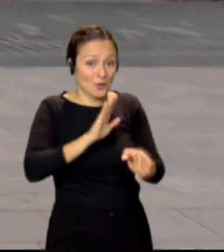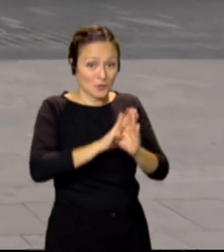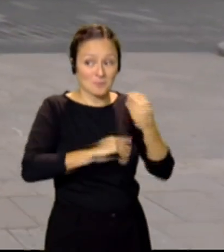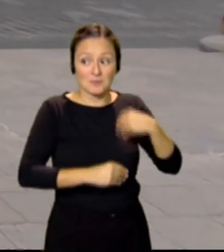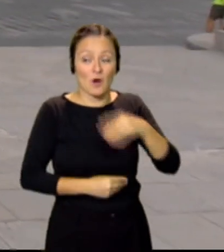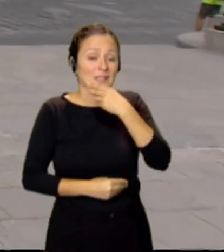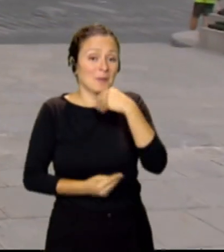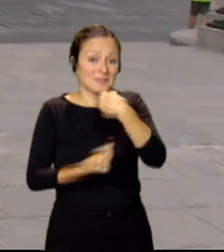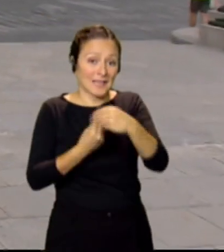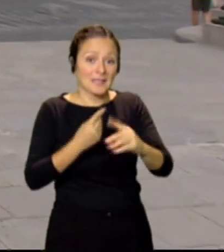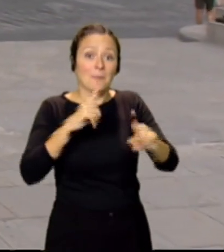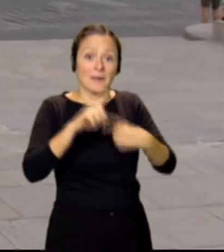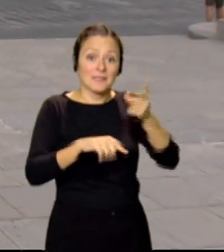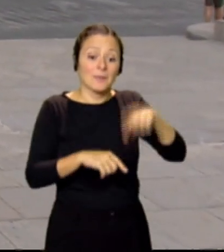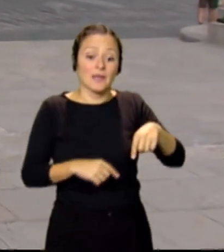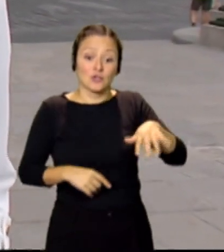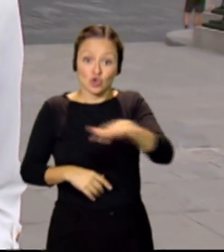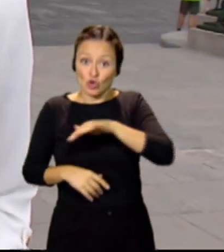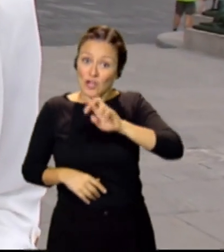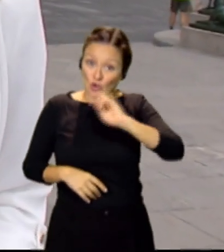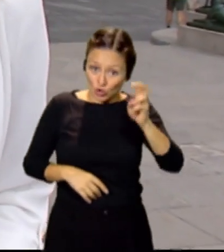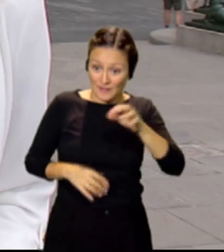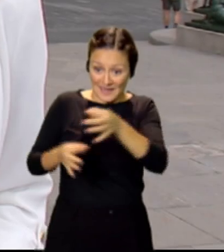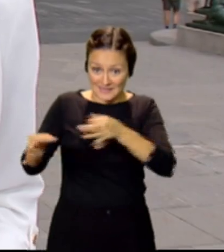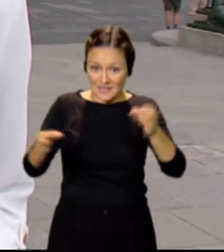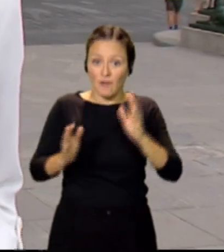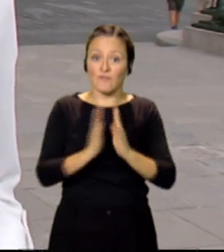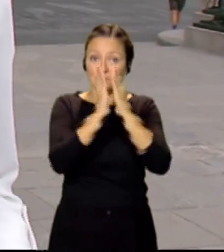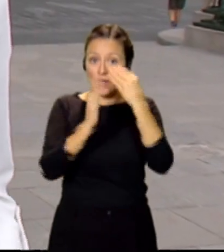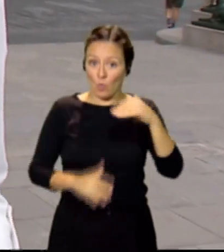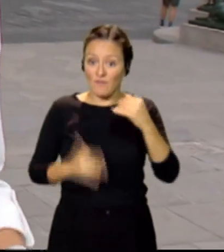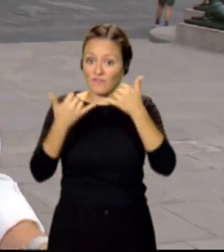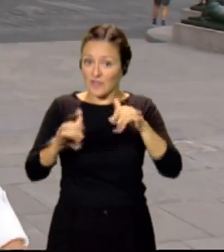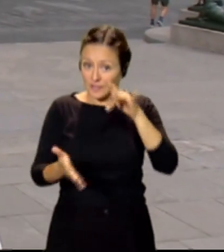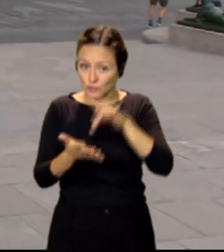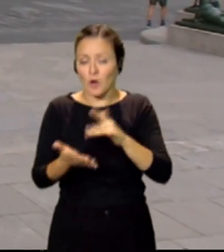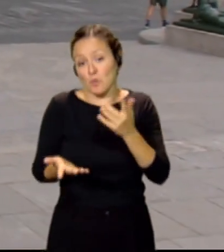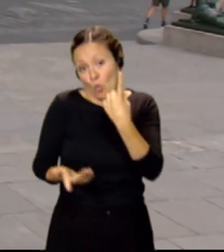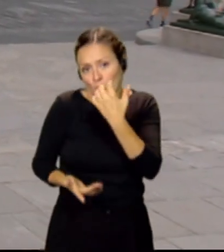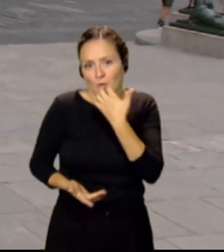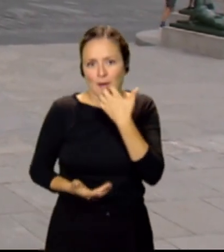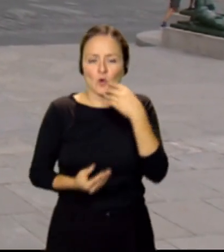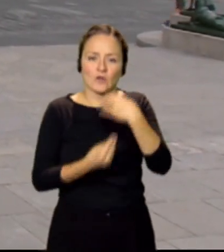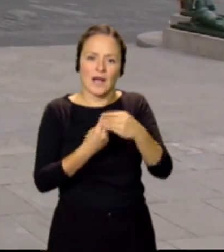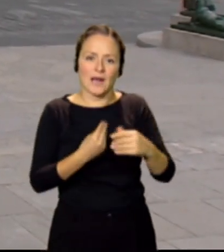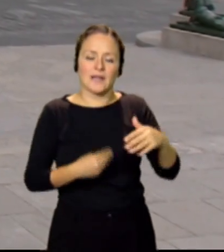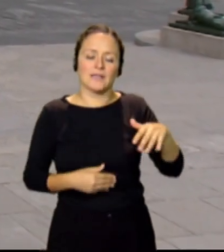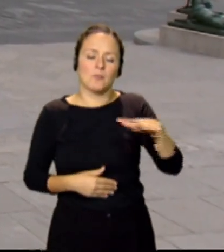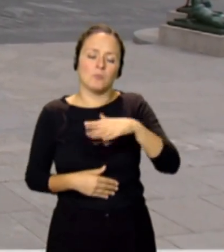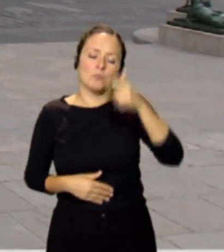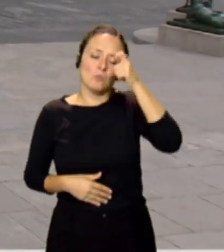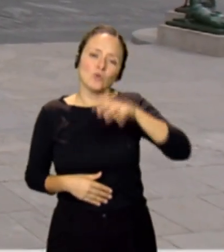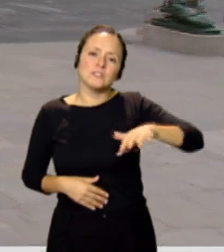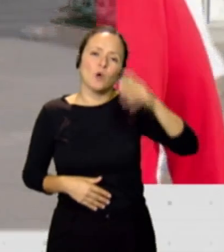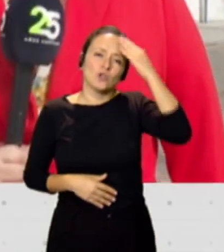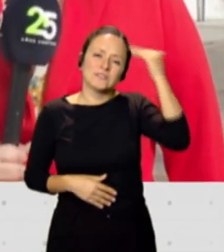También en otros rincones de las islas se celebra la festividad de San Juan y uno de ellos tiene que ver también en la isla de Gran Canaria, en el municipio de Telde. Ahí está